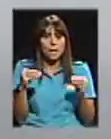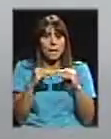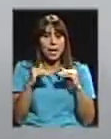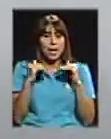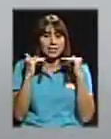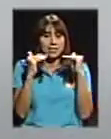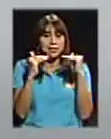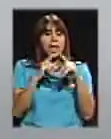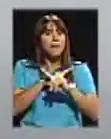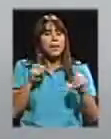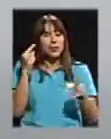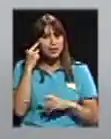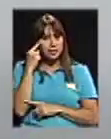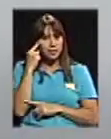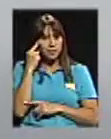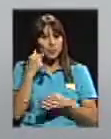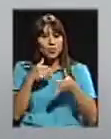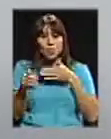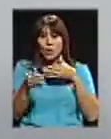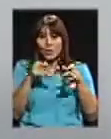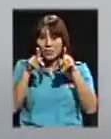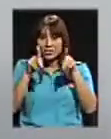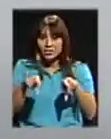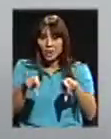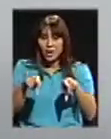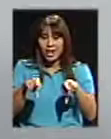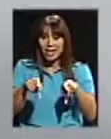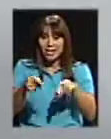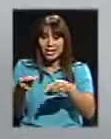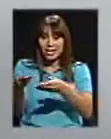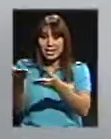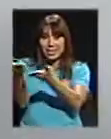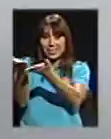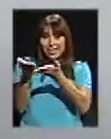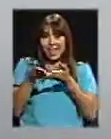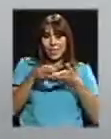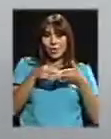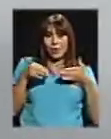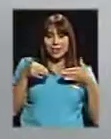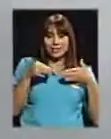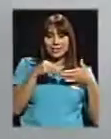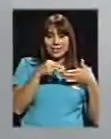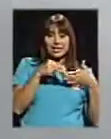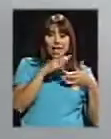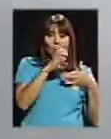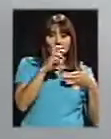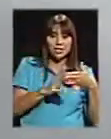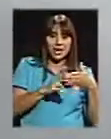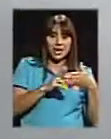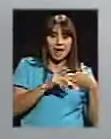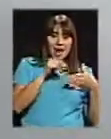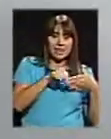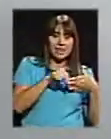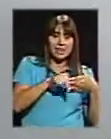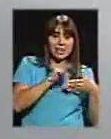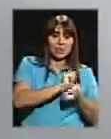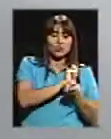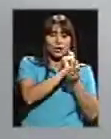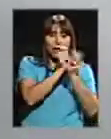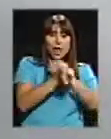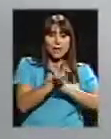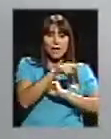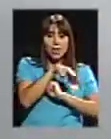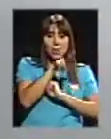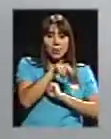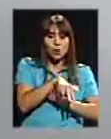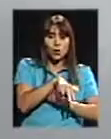cualquiera que trae dólares a Costa Rica y los cambia a colones y después los vuelve a convertir a dólares, tiene